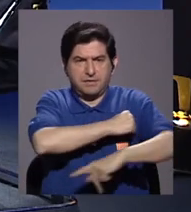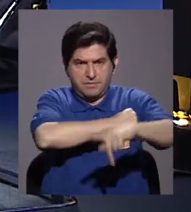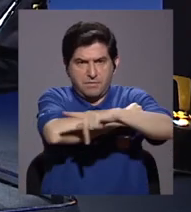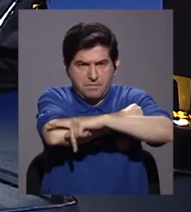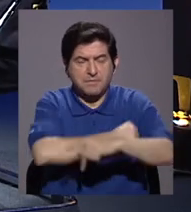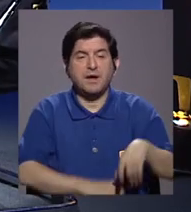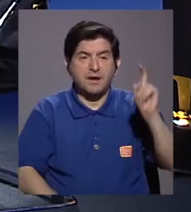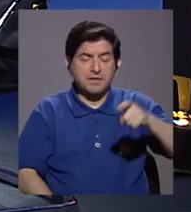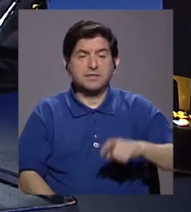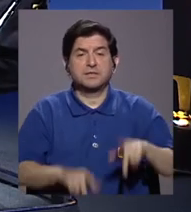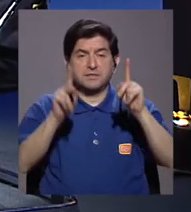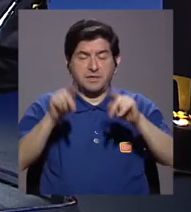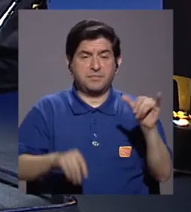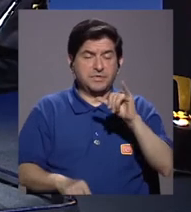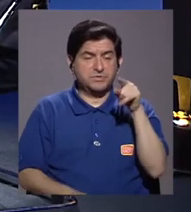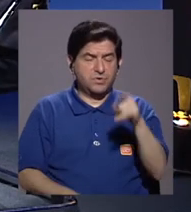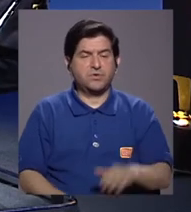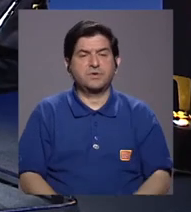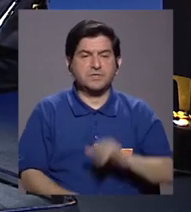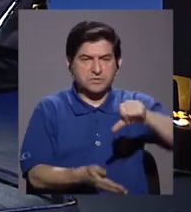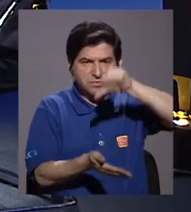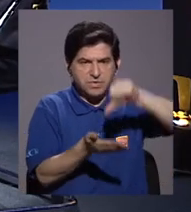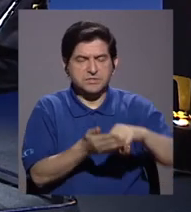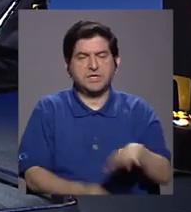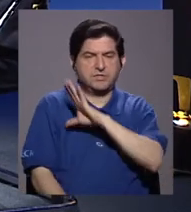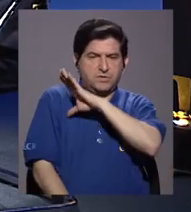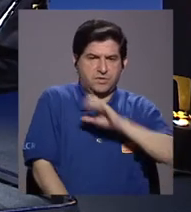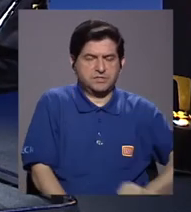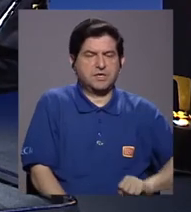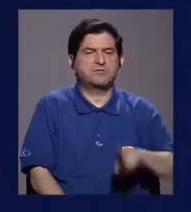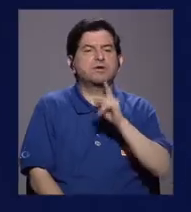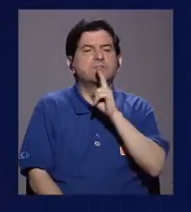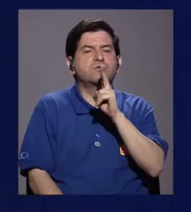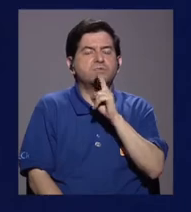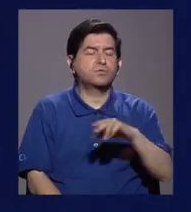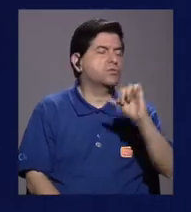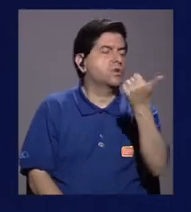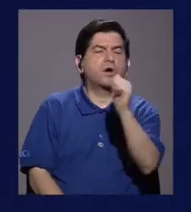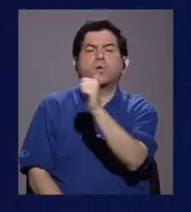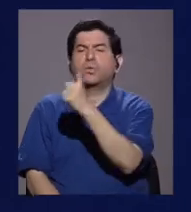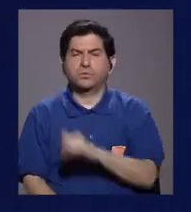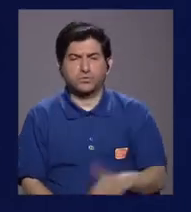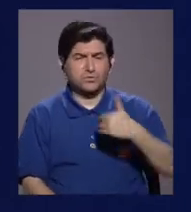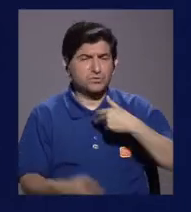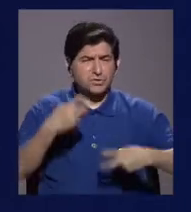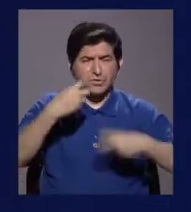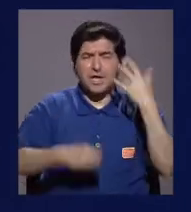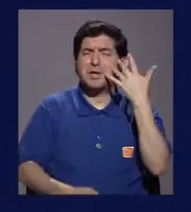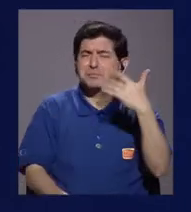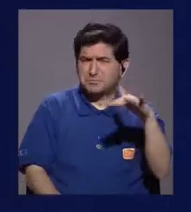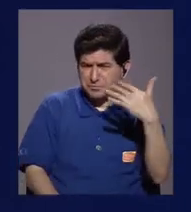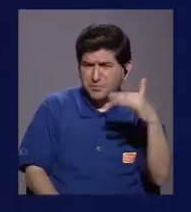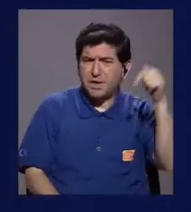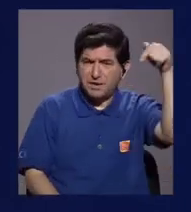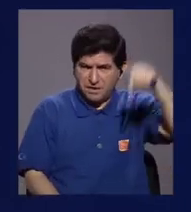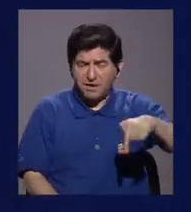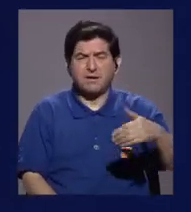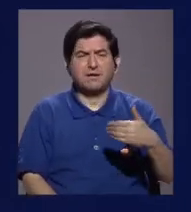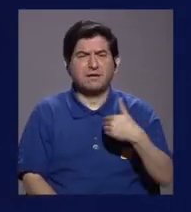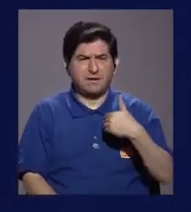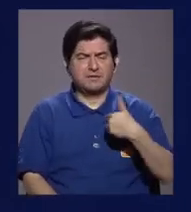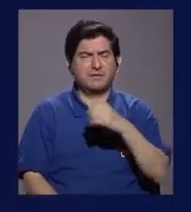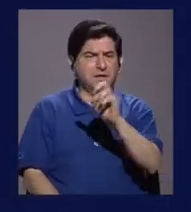en este caso costa rica pues está mucho más avanzado tiene un número de científicos muy buenos y tienen más recursos